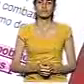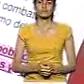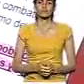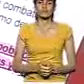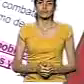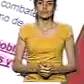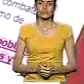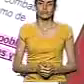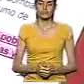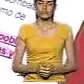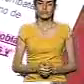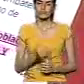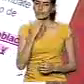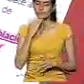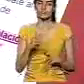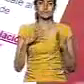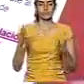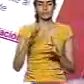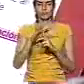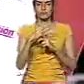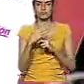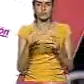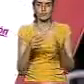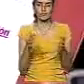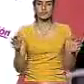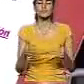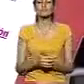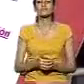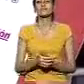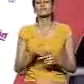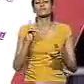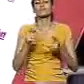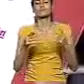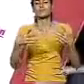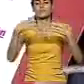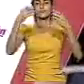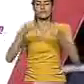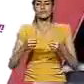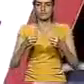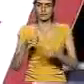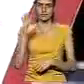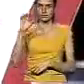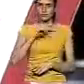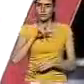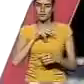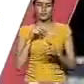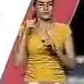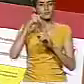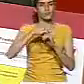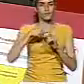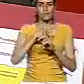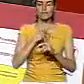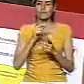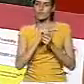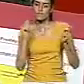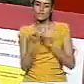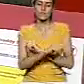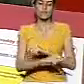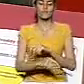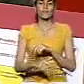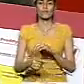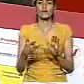en esta dantesca situación que ocurre en algunas cárceles del país y que nosotros no evadimos el problema y lo estamos enfrentando. La reforma del